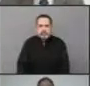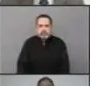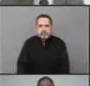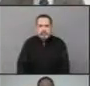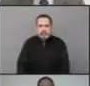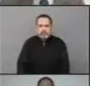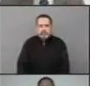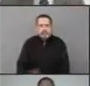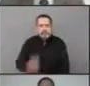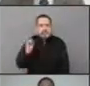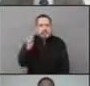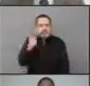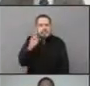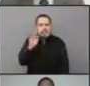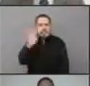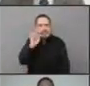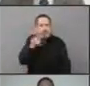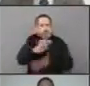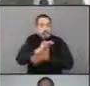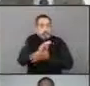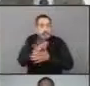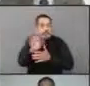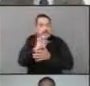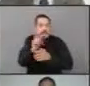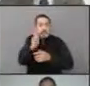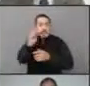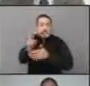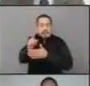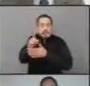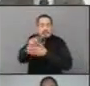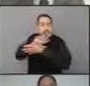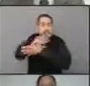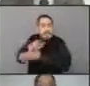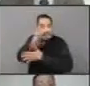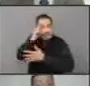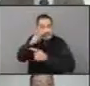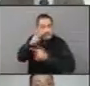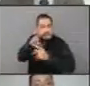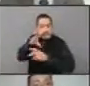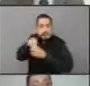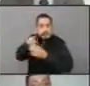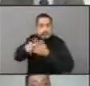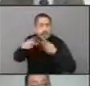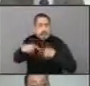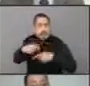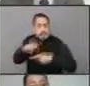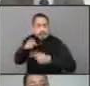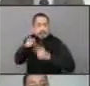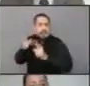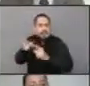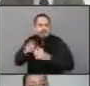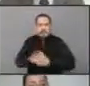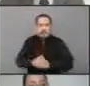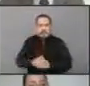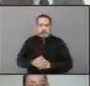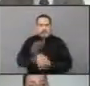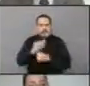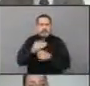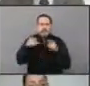de conducta que pudiera traducirse en discriminación hacia la involucrada. En este